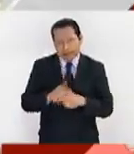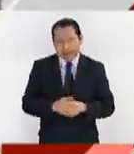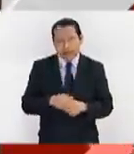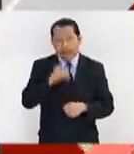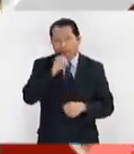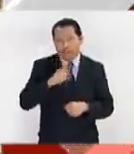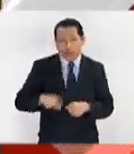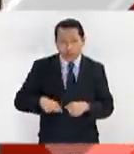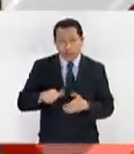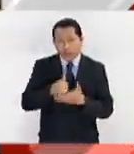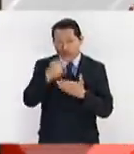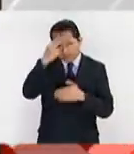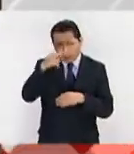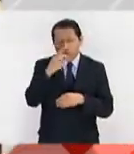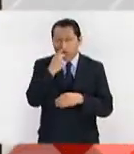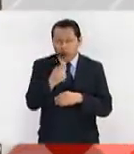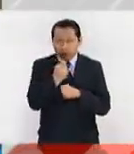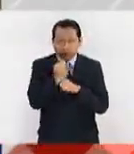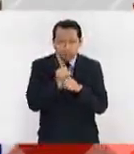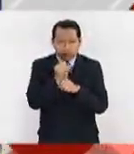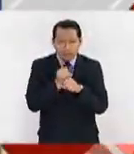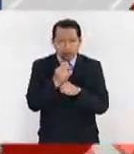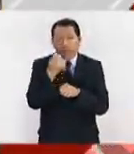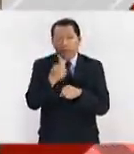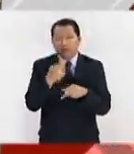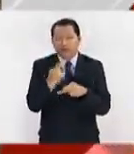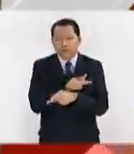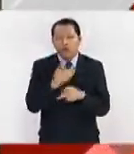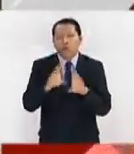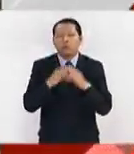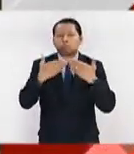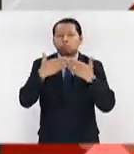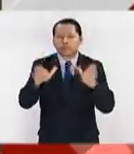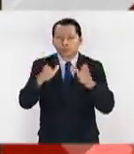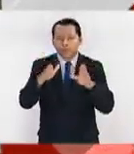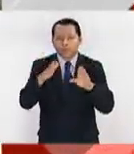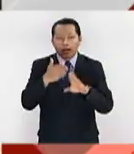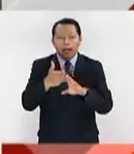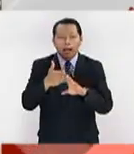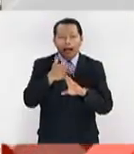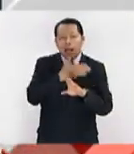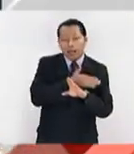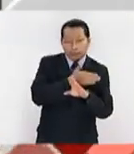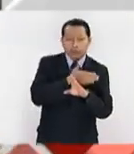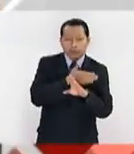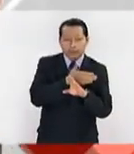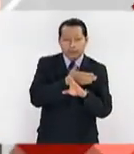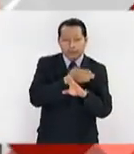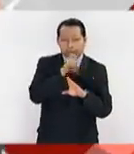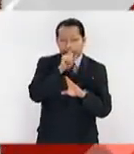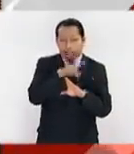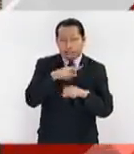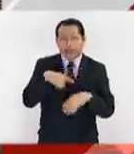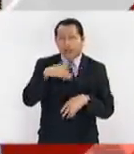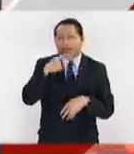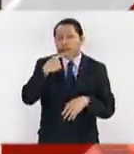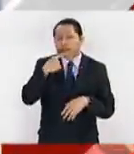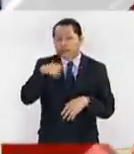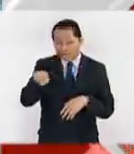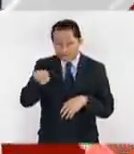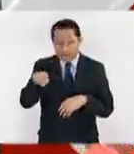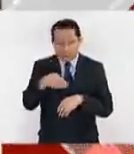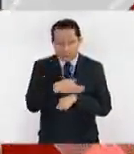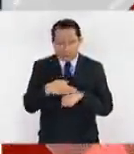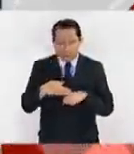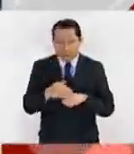de México aclaró que las indagatorias sobre estos hechos fueron abiertas antes y no a partir de las demandas de los